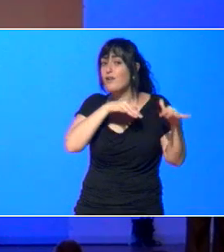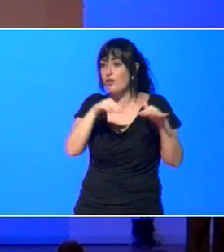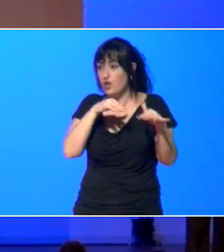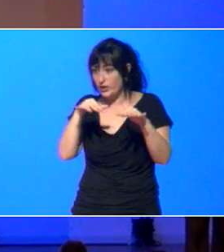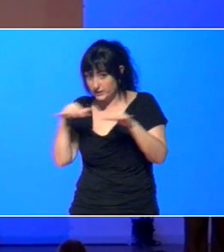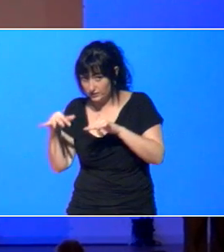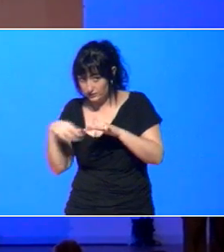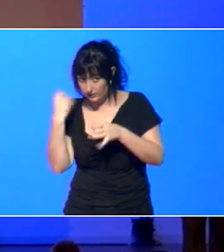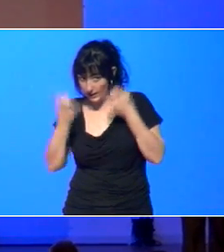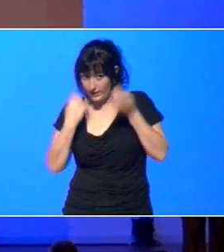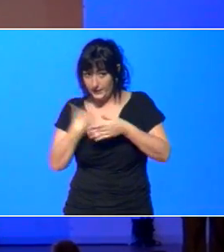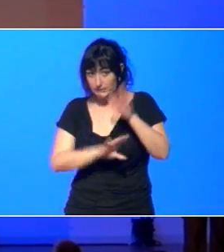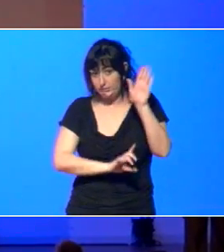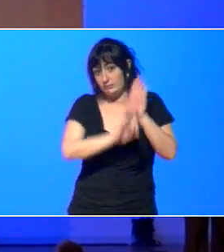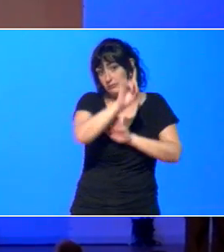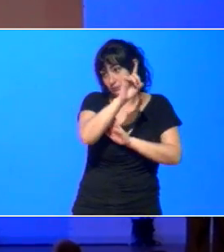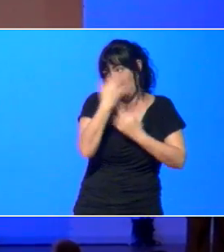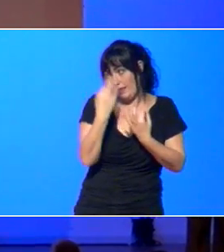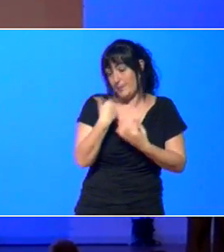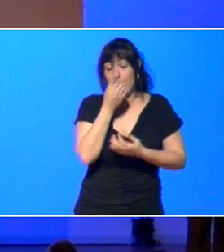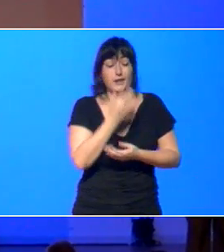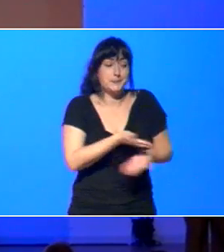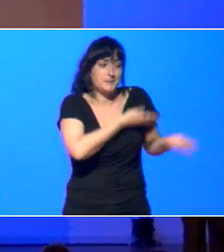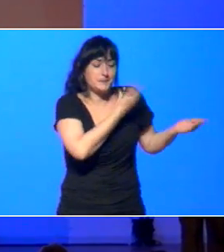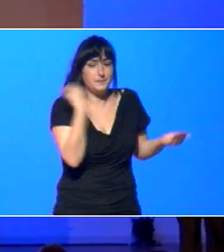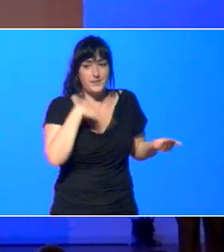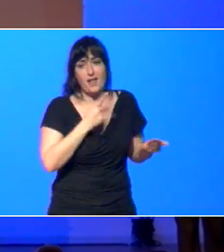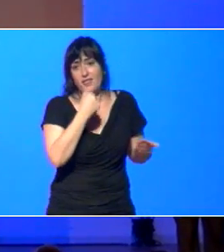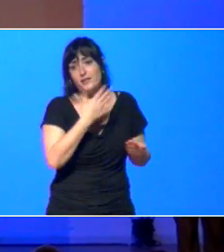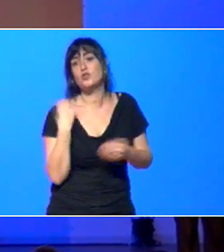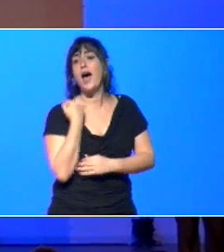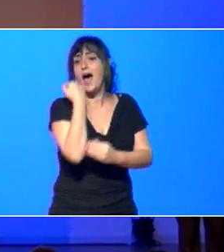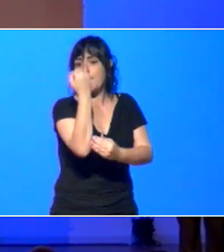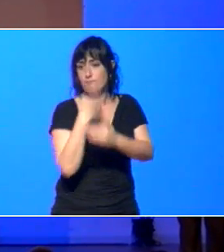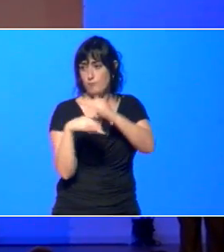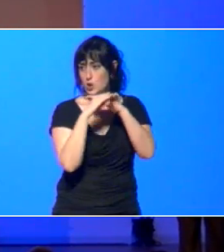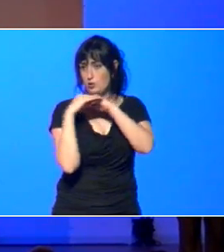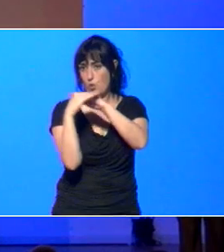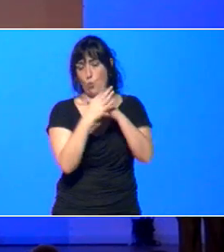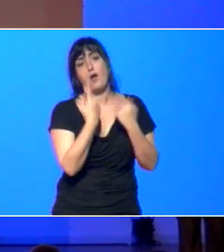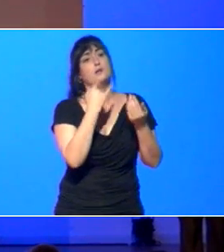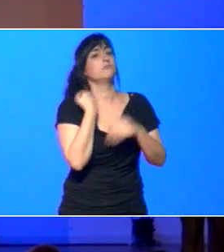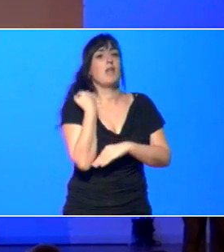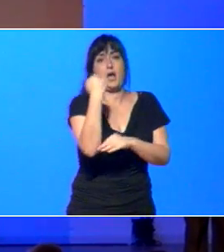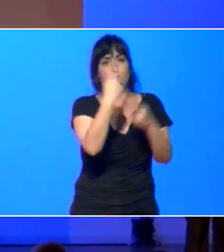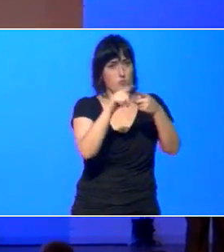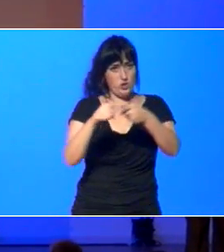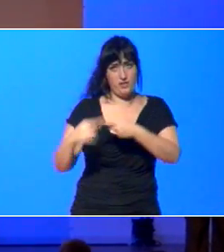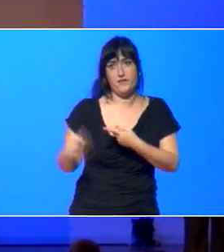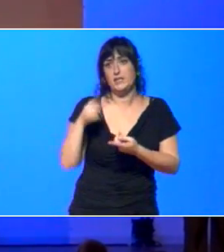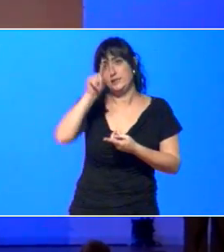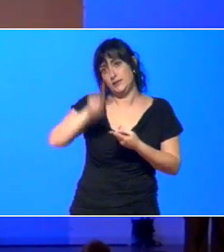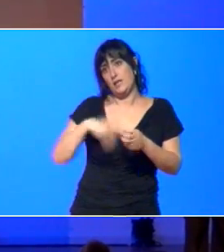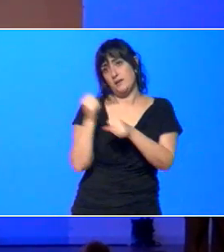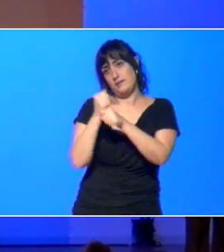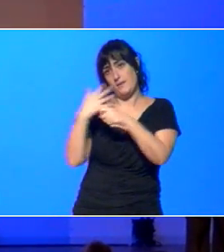por las acciones que tienen que desarrollar. Él ya ha empezado a iniciar apoyo entre iguales, distintas modalidades de apoyo, red, una red